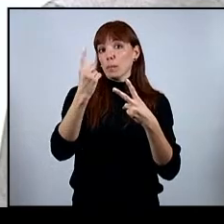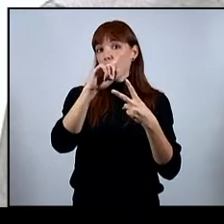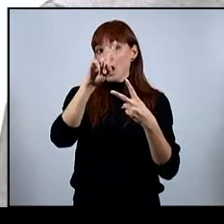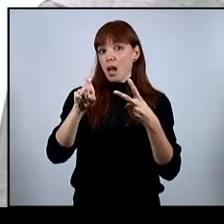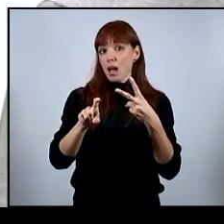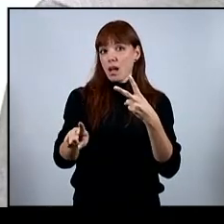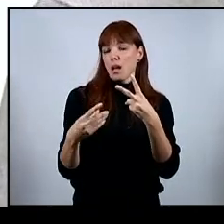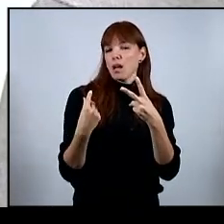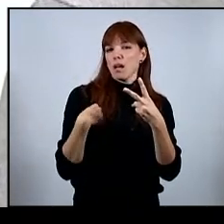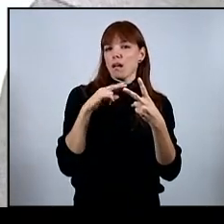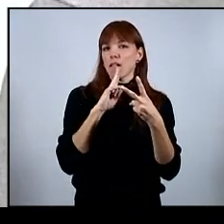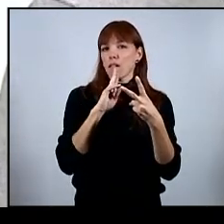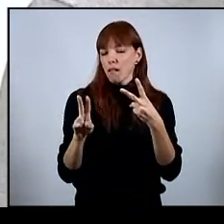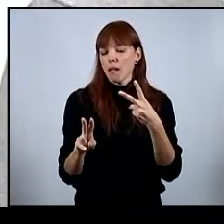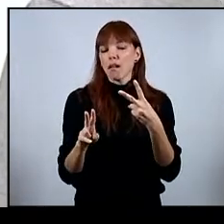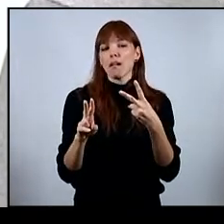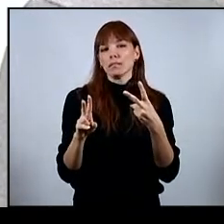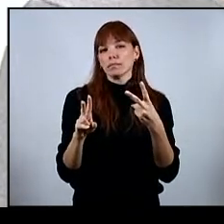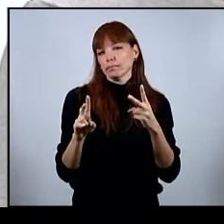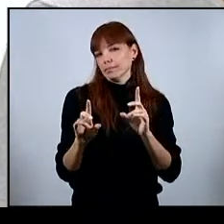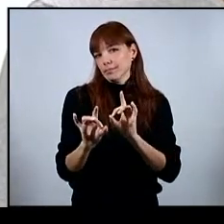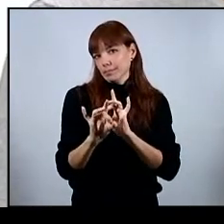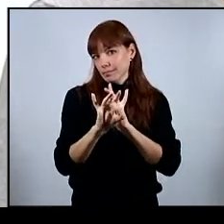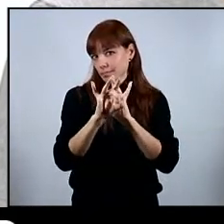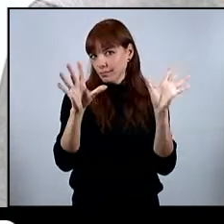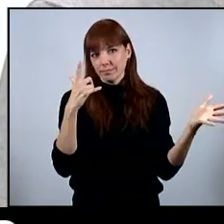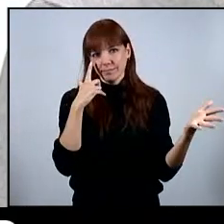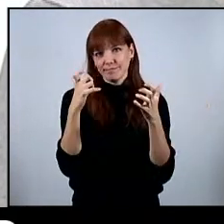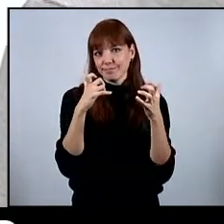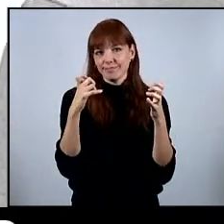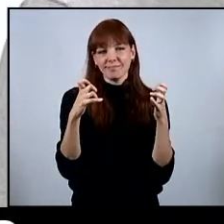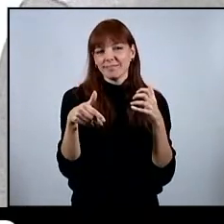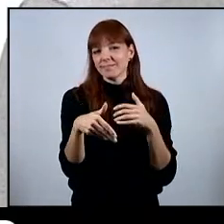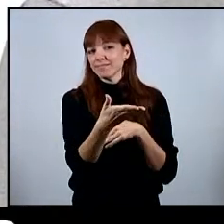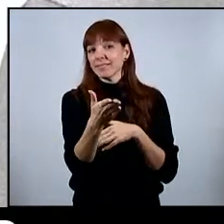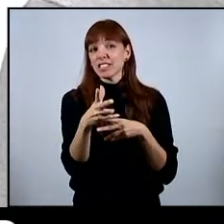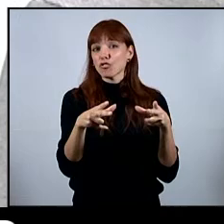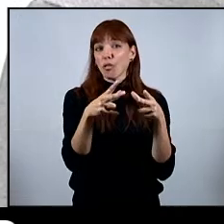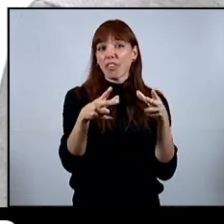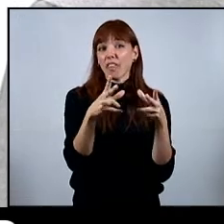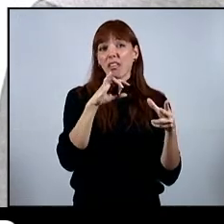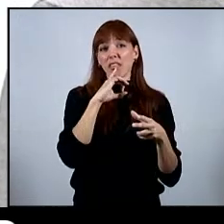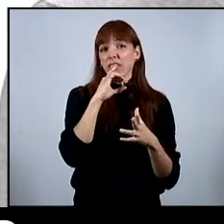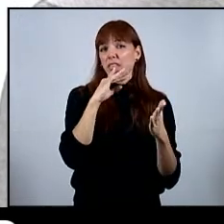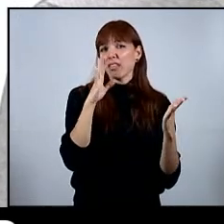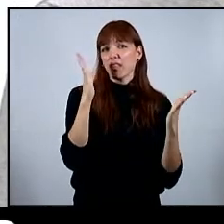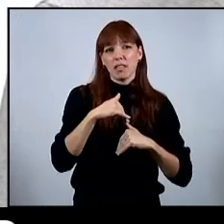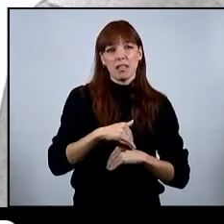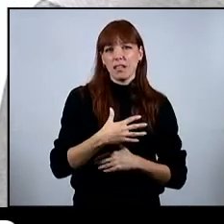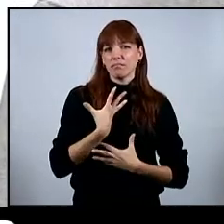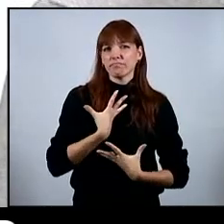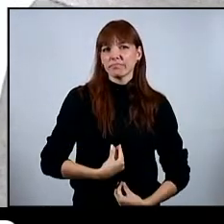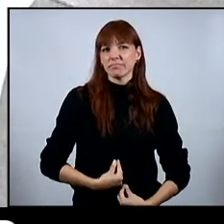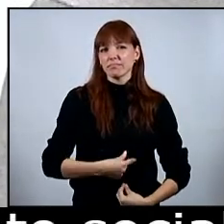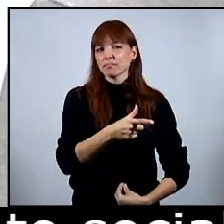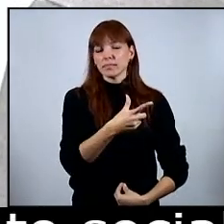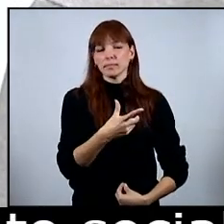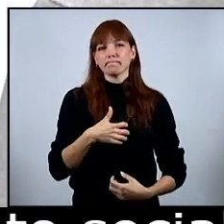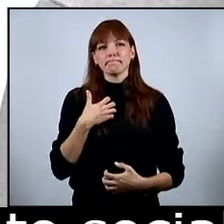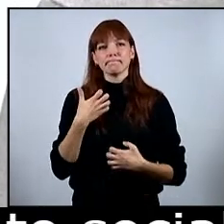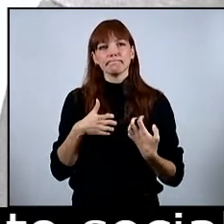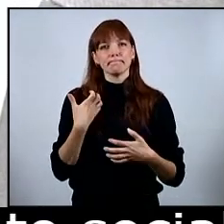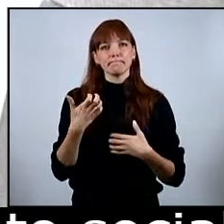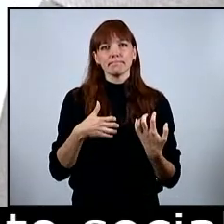yo creo que es evidente el descontento social que hay, es evidente la indignación